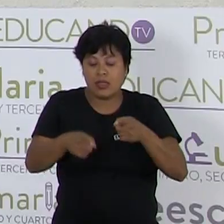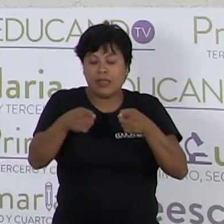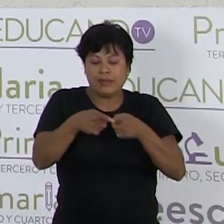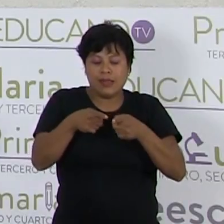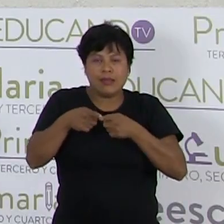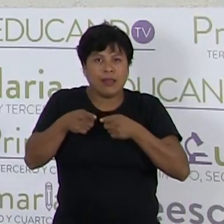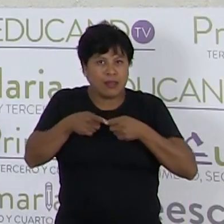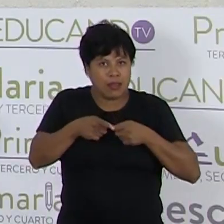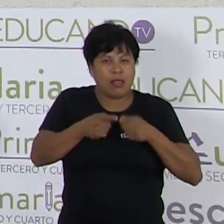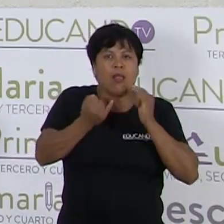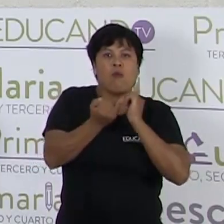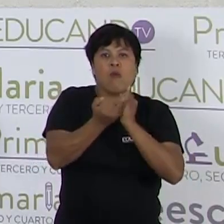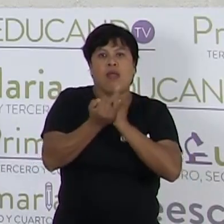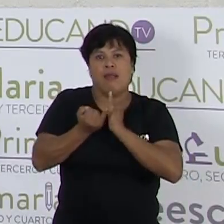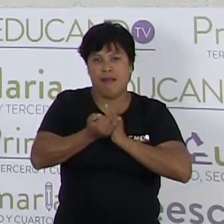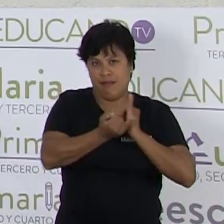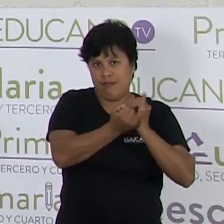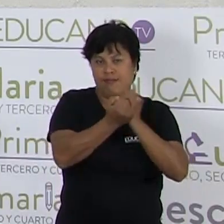iguales. Pero,